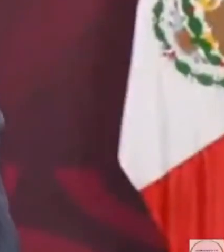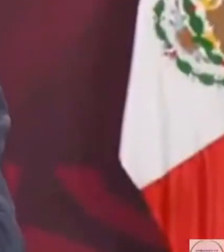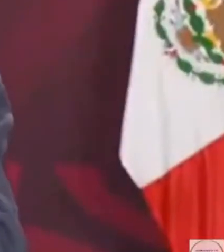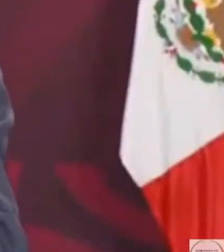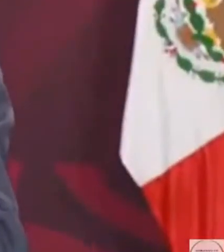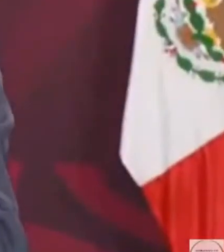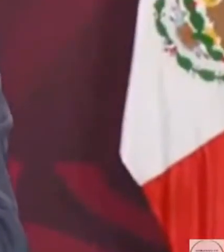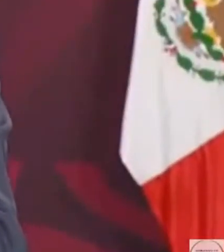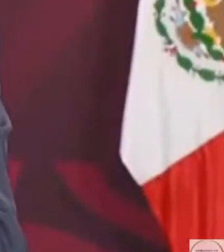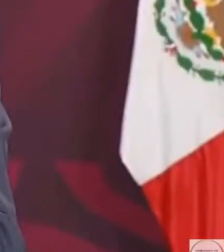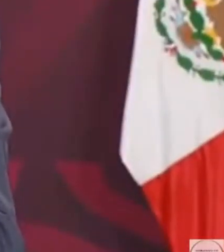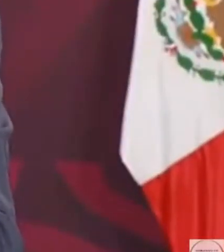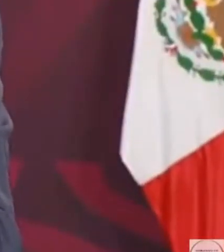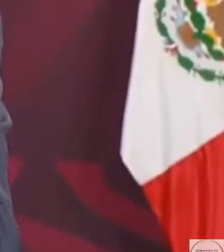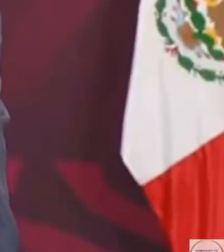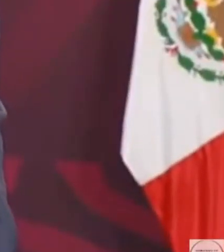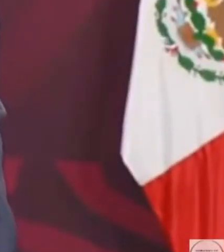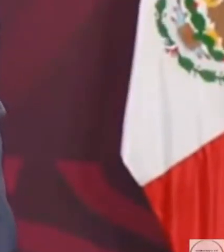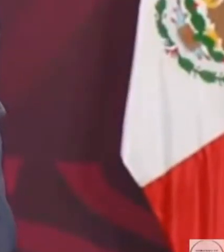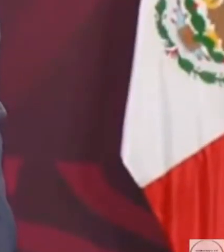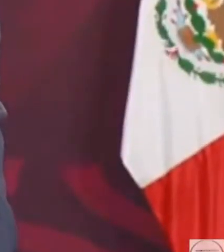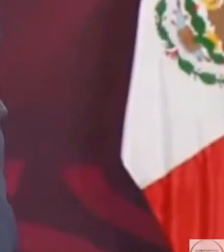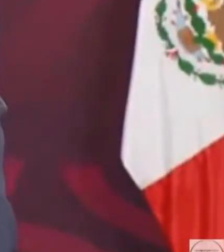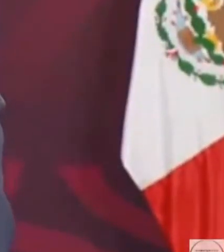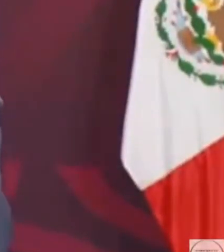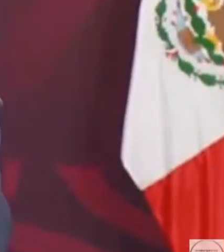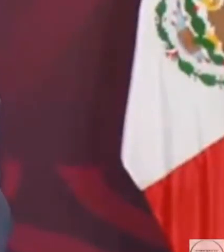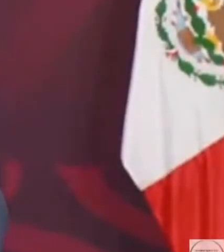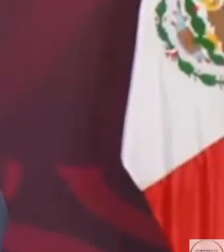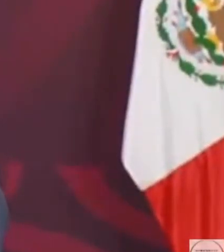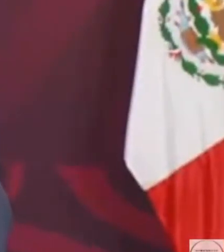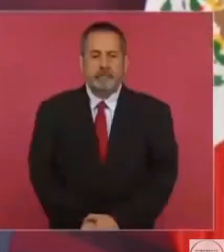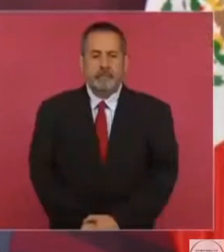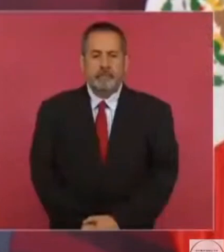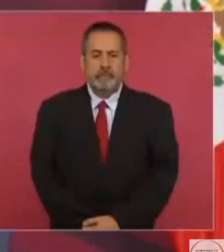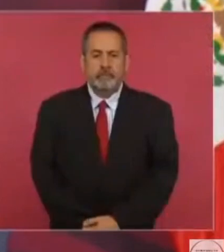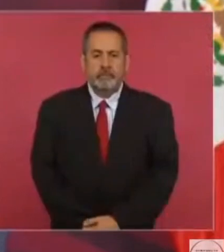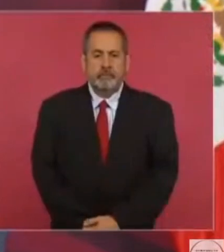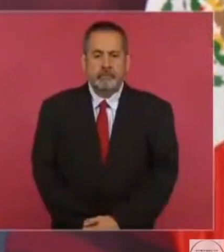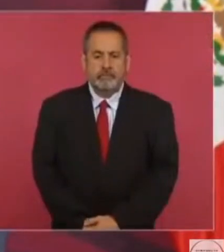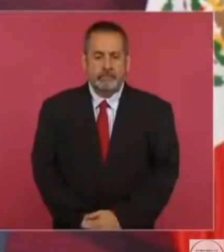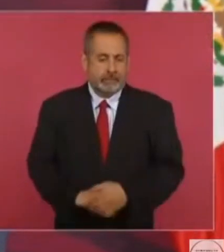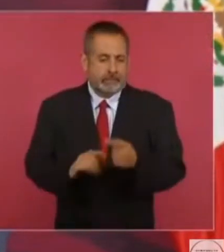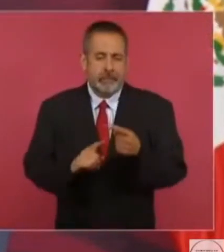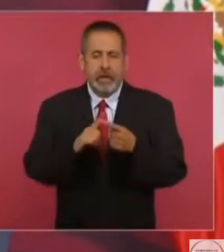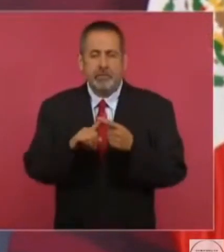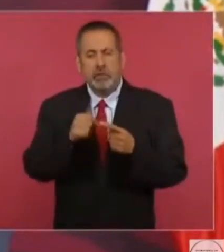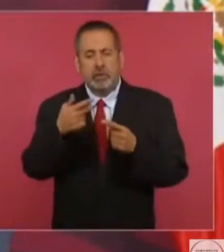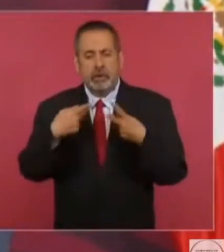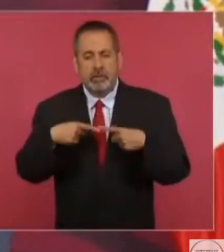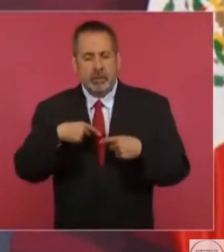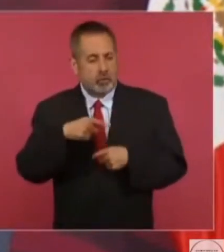Pero hay muchísima gente así. Y luego los racistas